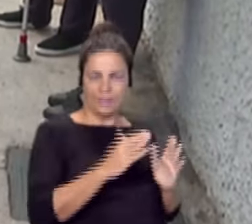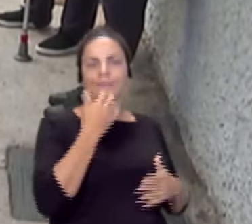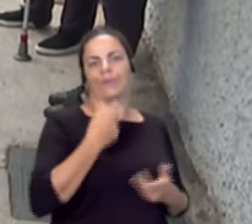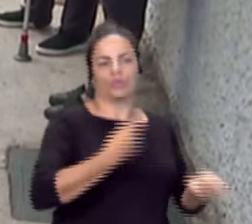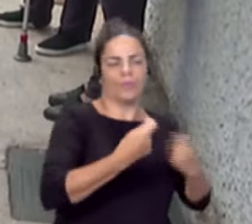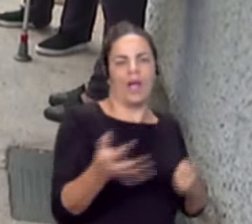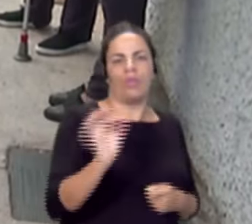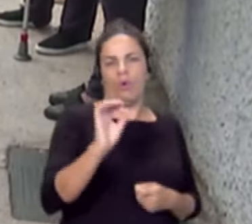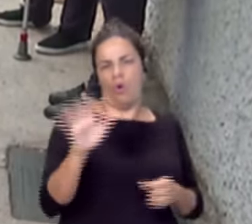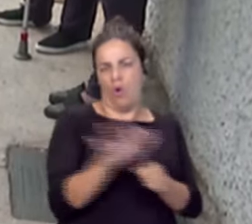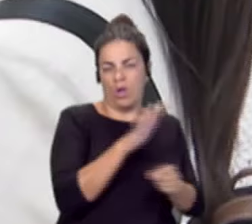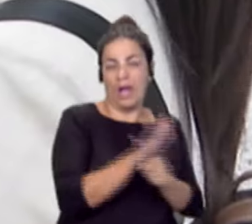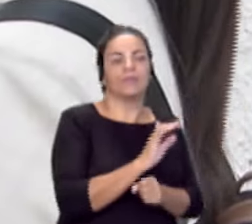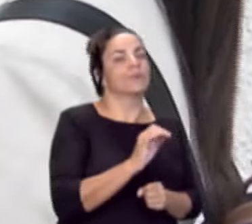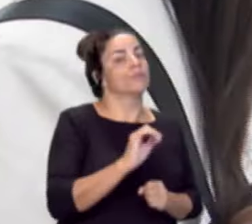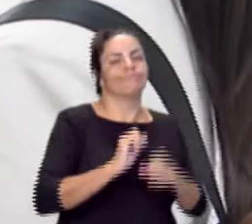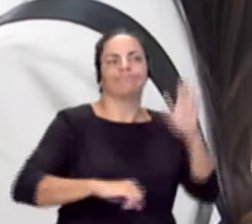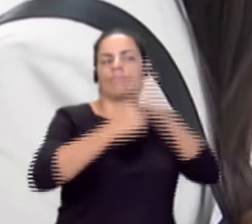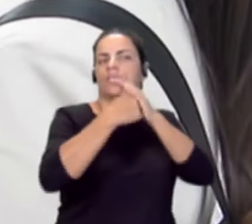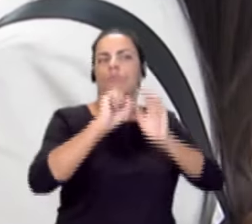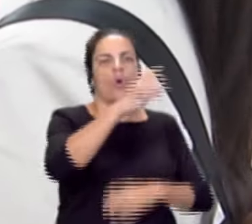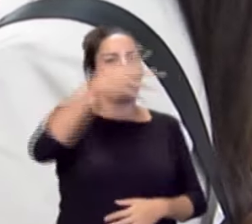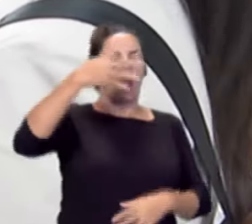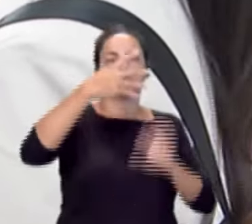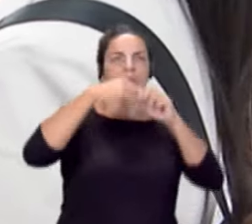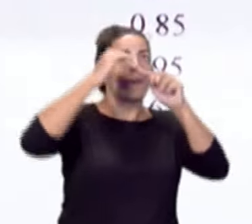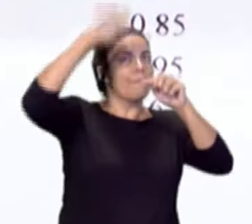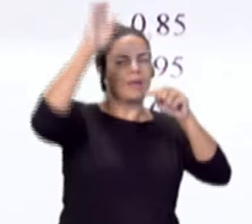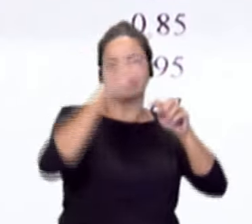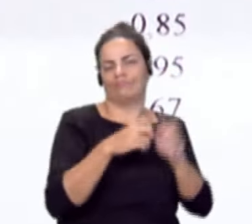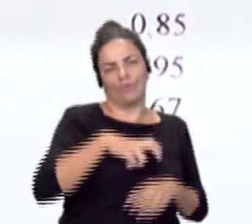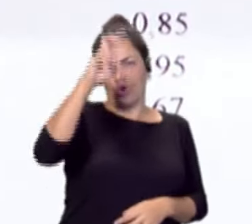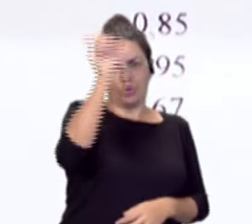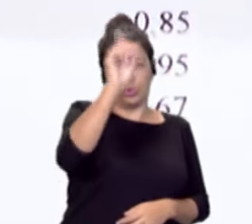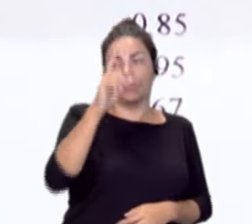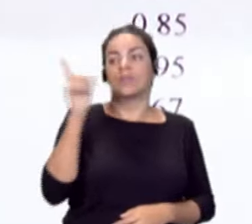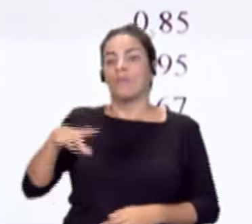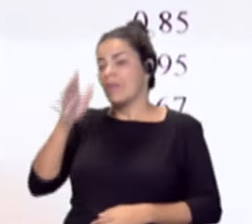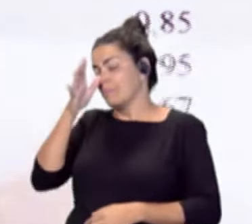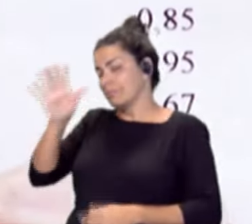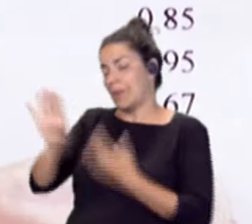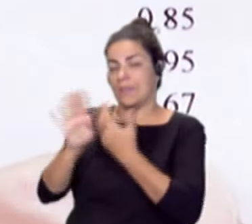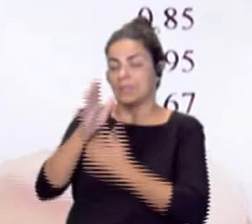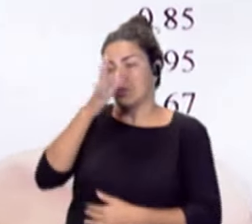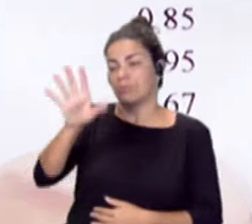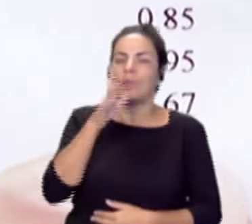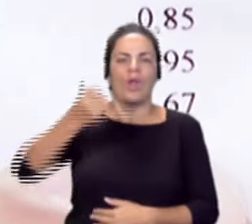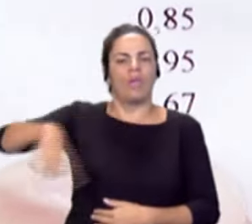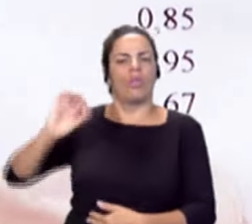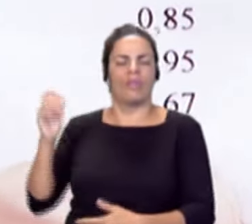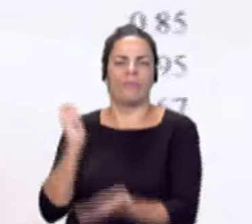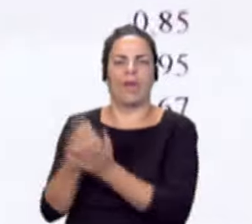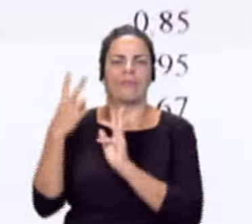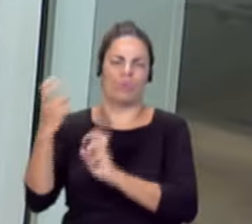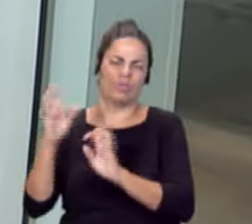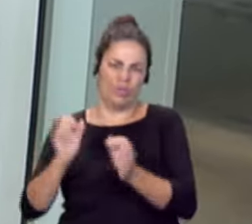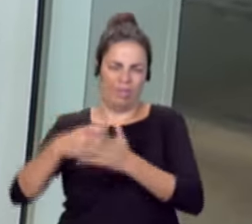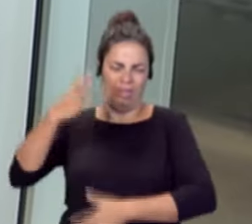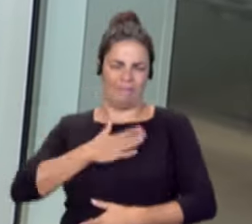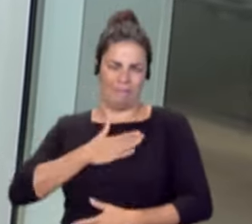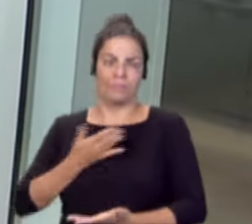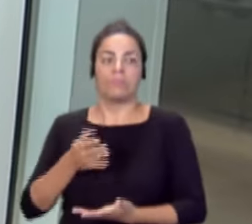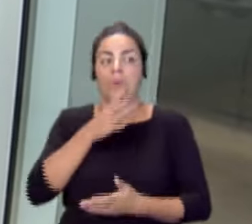4, del 4 para arriba no suben. Otra de las denuncias de los vecinos es que deben pagar el impuesto sobre bienes inmuebles, que en la mayoría de los casos,